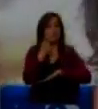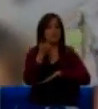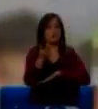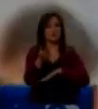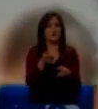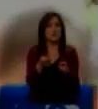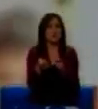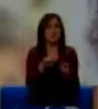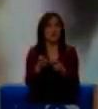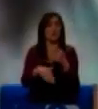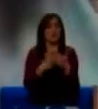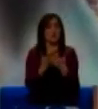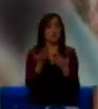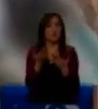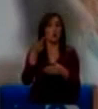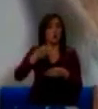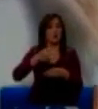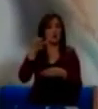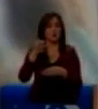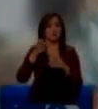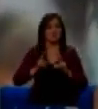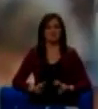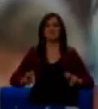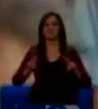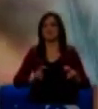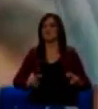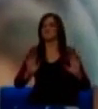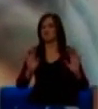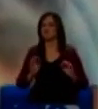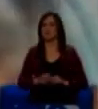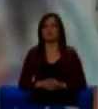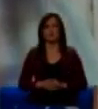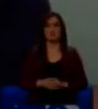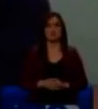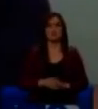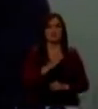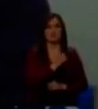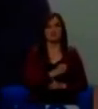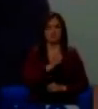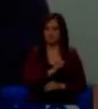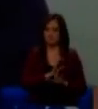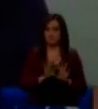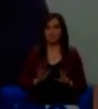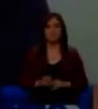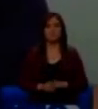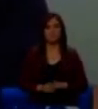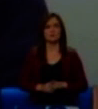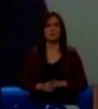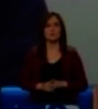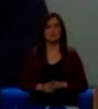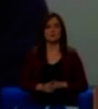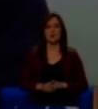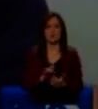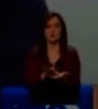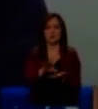manejaron los protocolos adecuadamente y habrá una investigación exhaustiva lamentamos que se haya dado y que y que se considere que se lo estaba